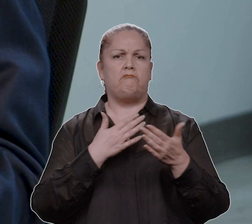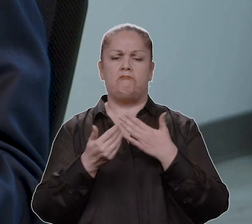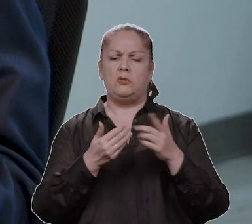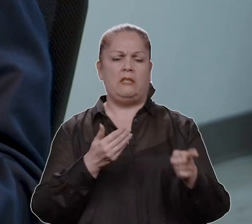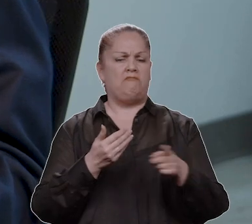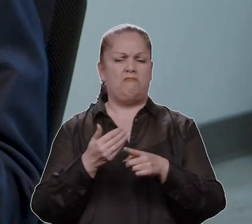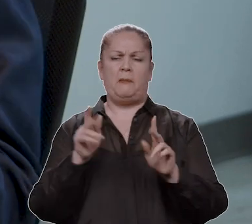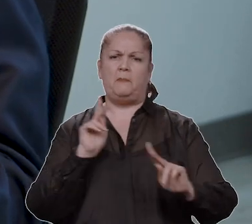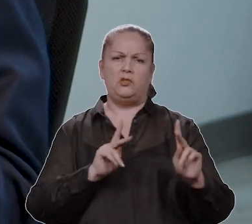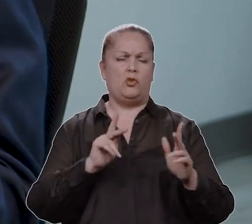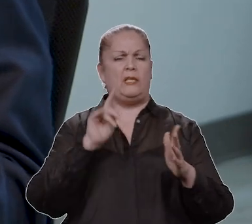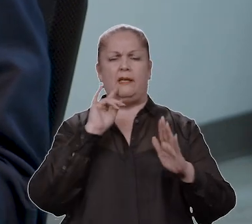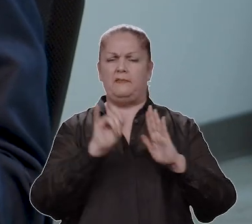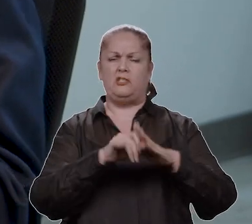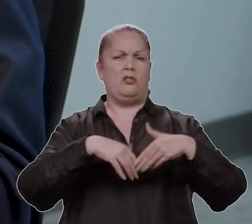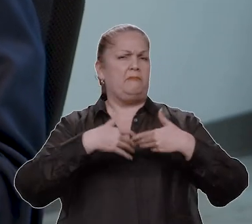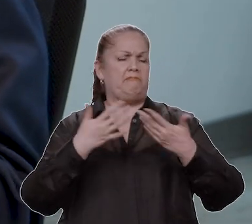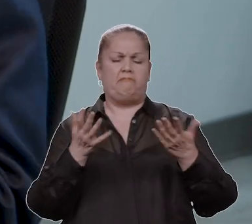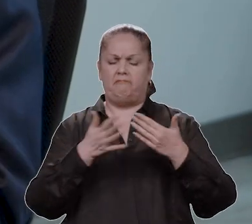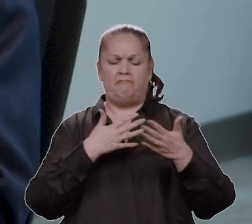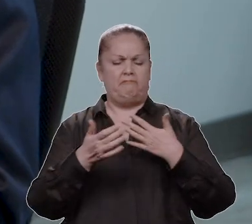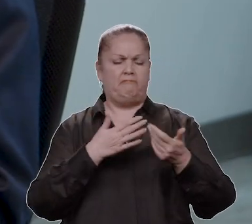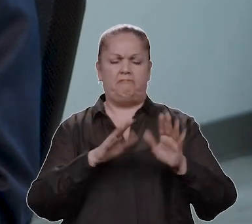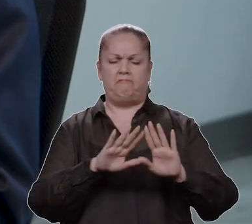del estatus o de alguna característica